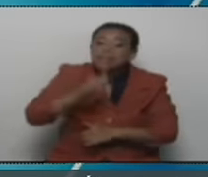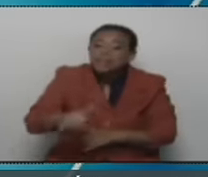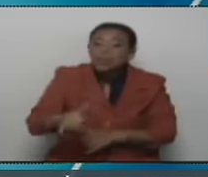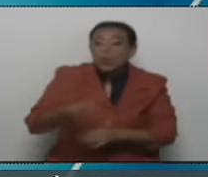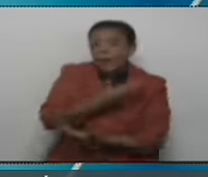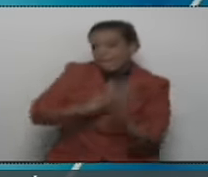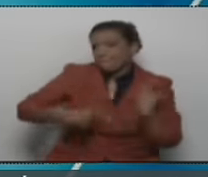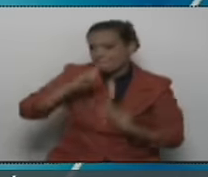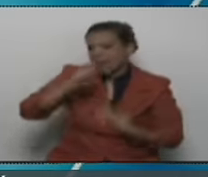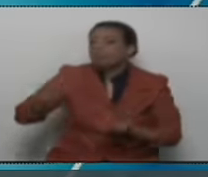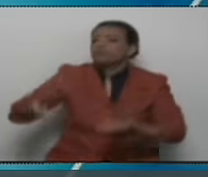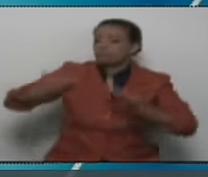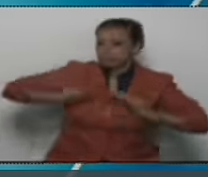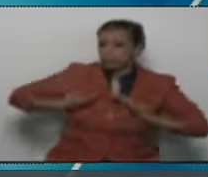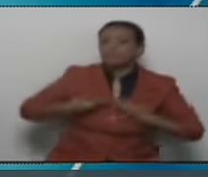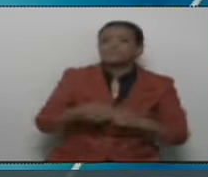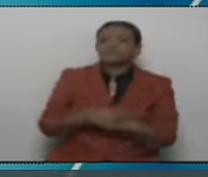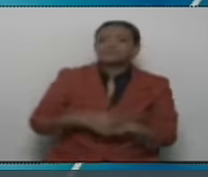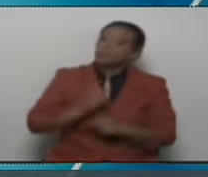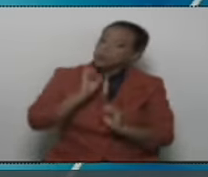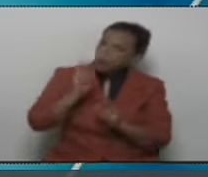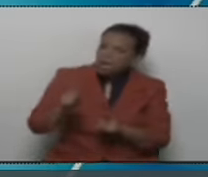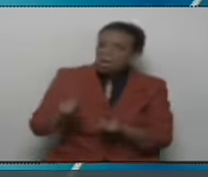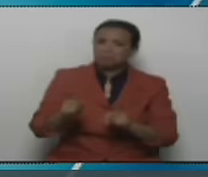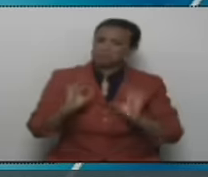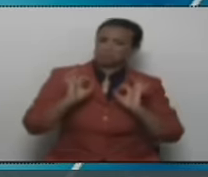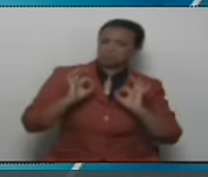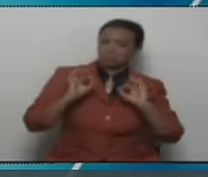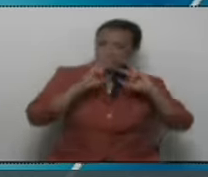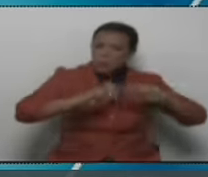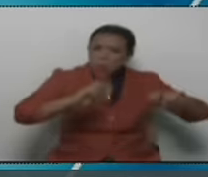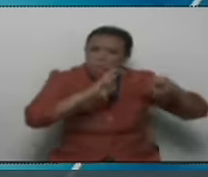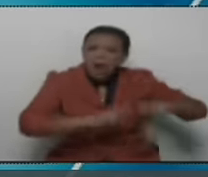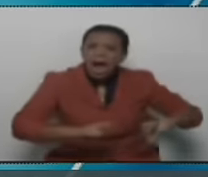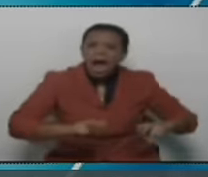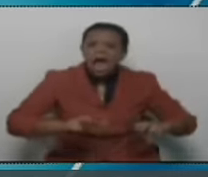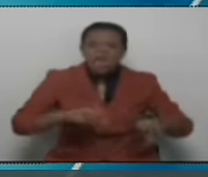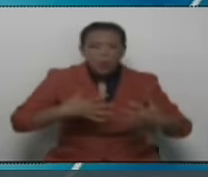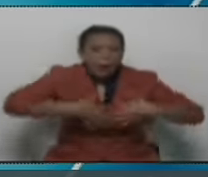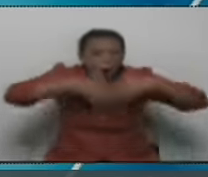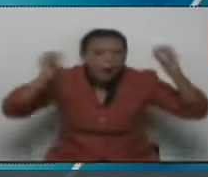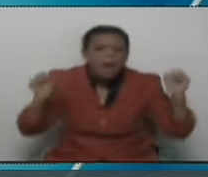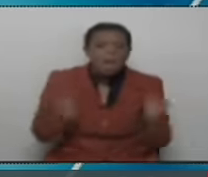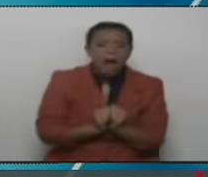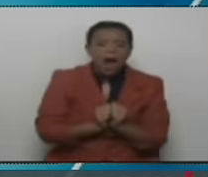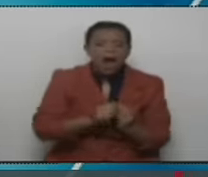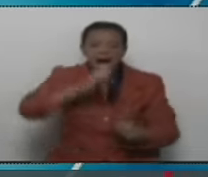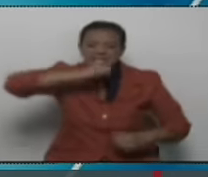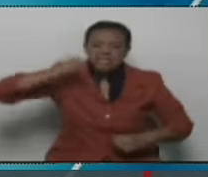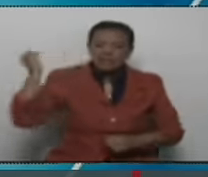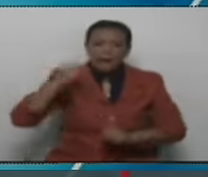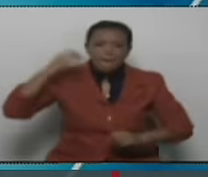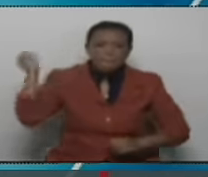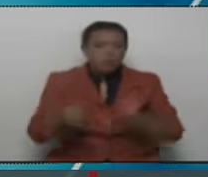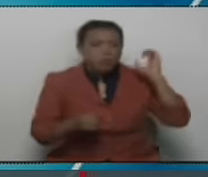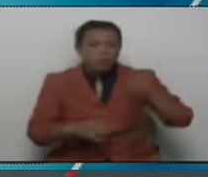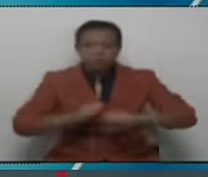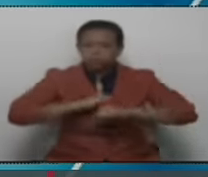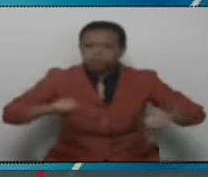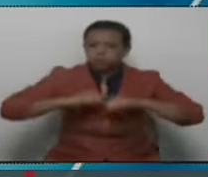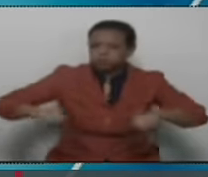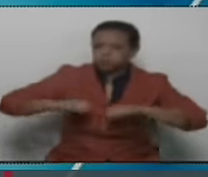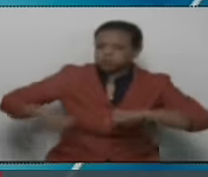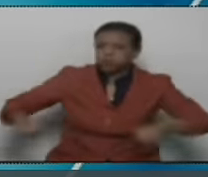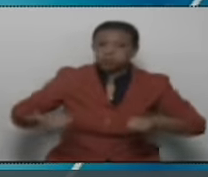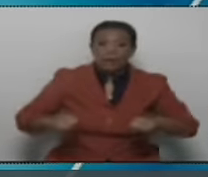presidente, que iban a hacer con un ataque con granadas a algunos lugares. Correcto, que se